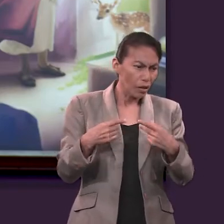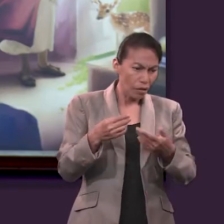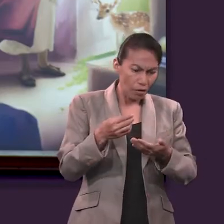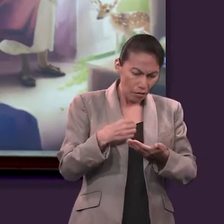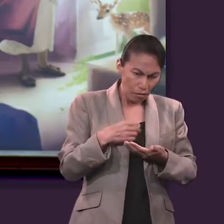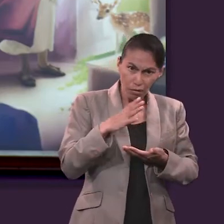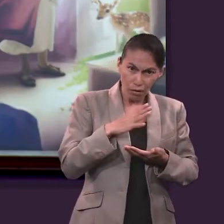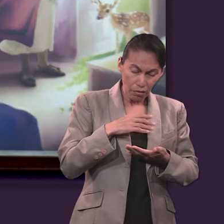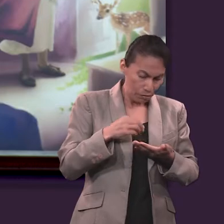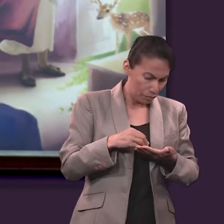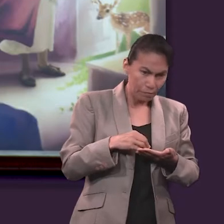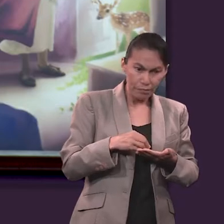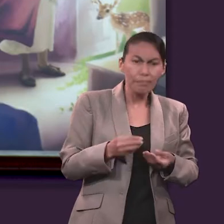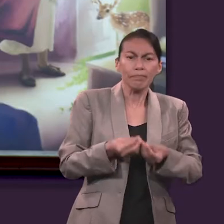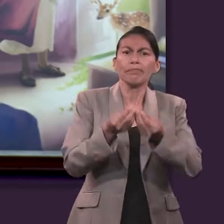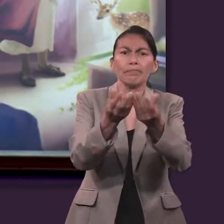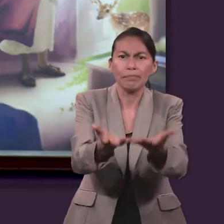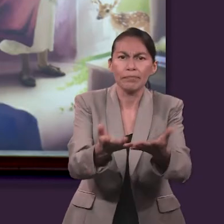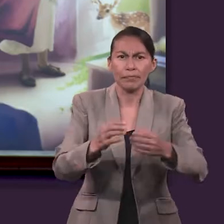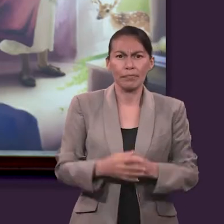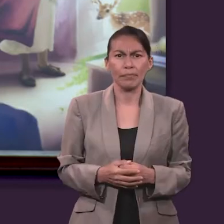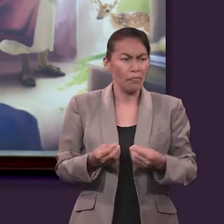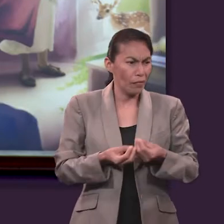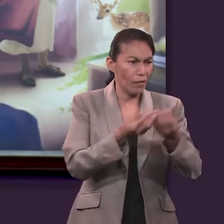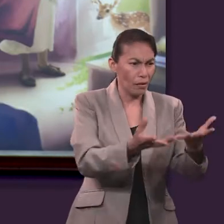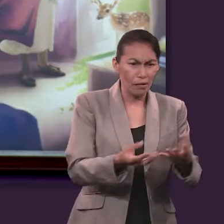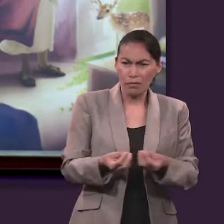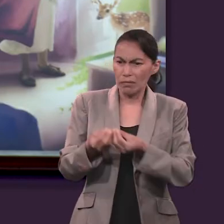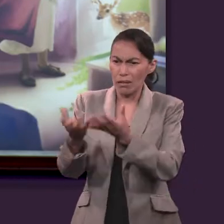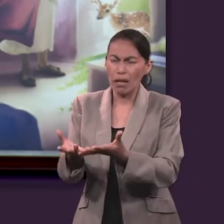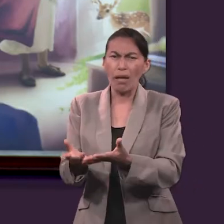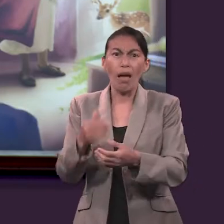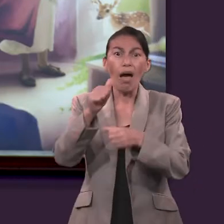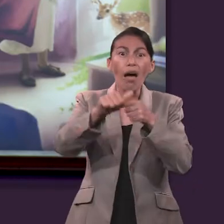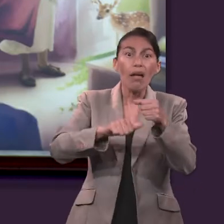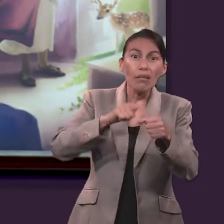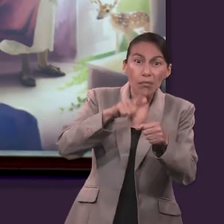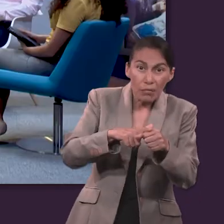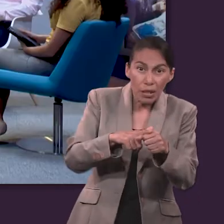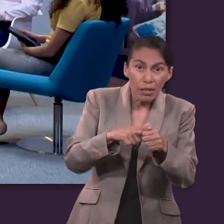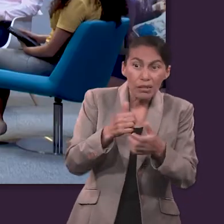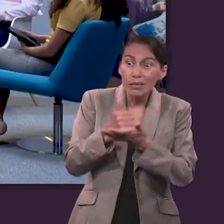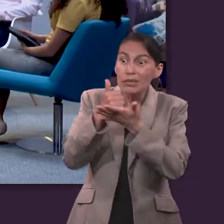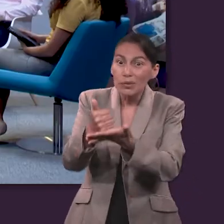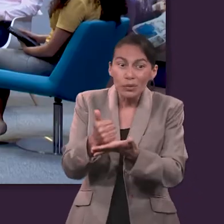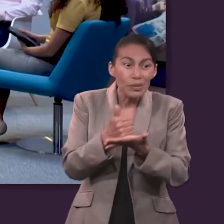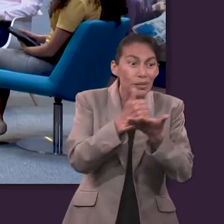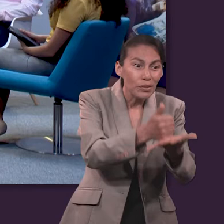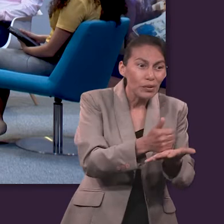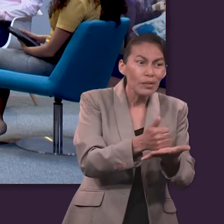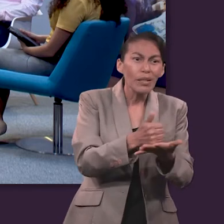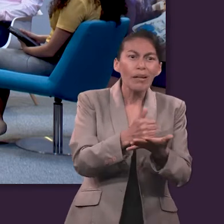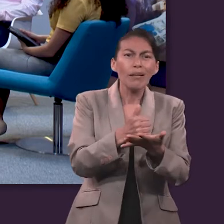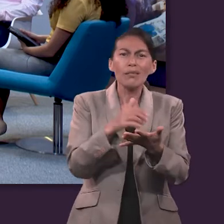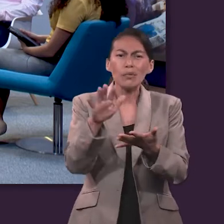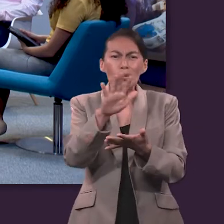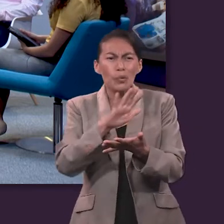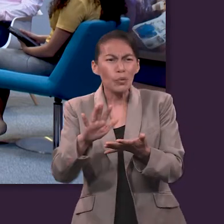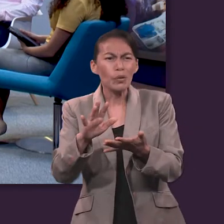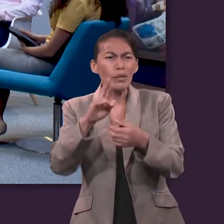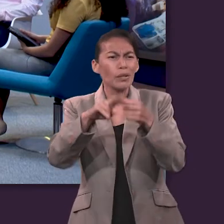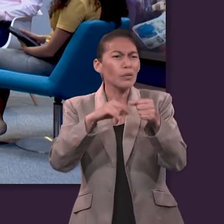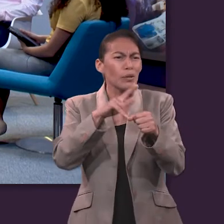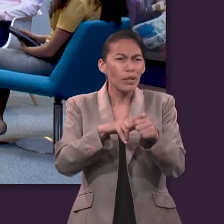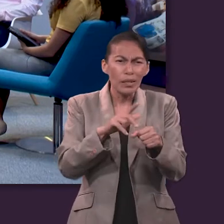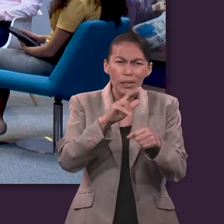se puede desprender de cosas suyas para ayudar a otros. Podemos ver ejemplos en la naturaleza de cómo ayudan unas cosas a